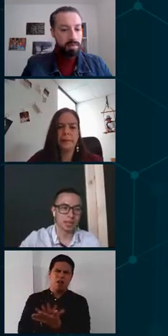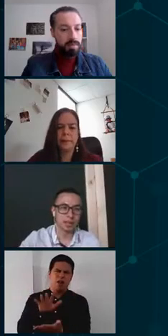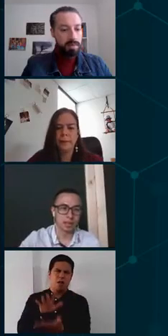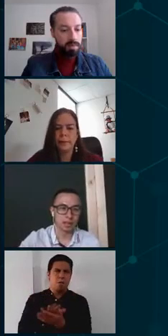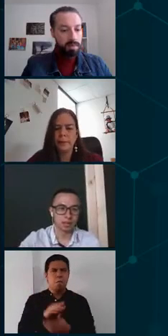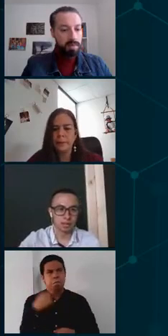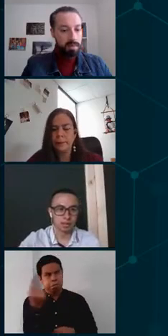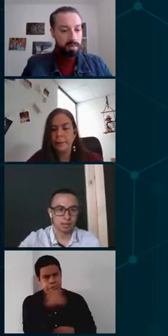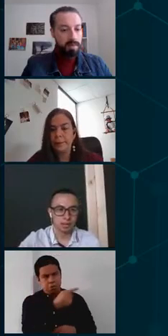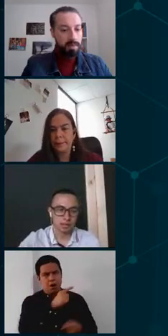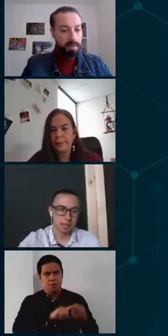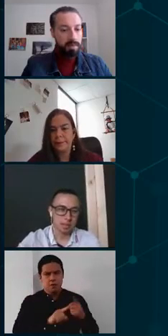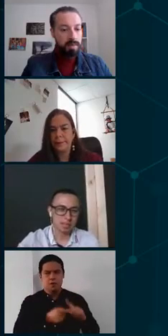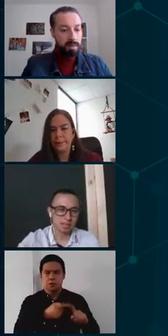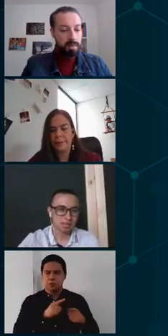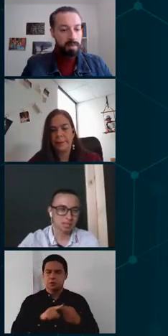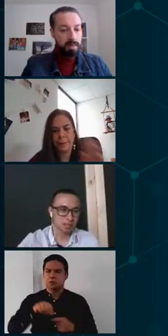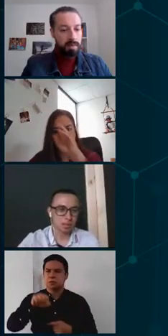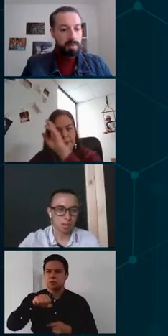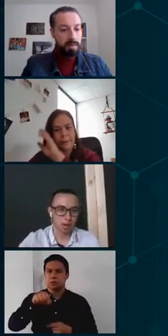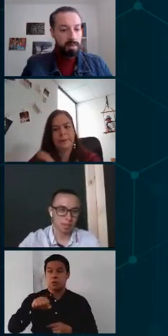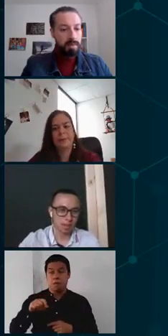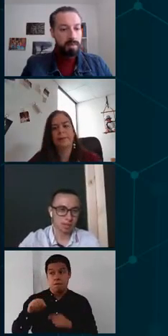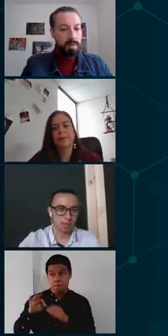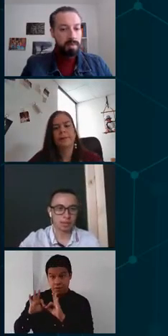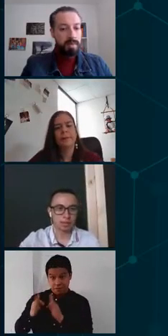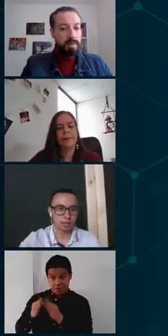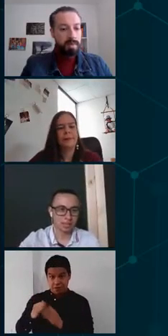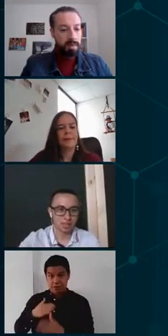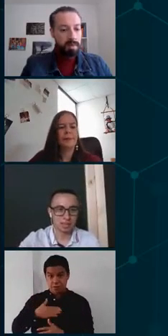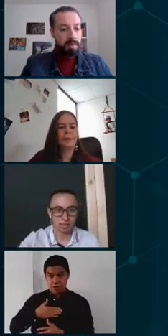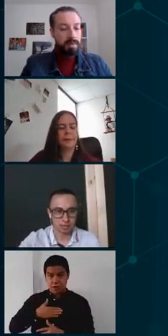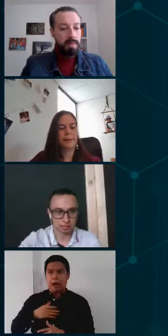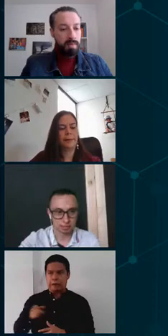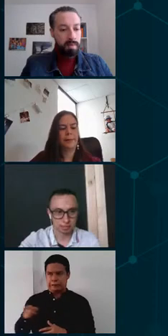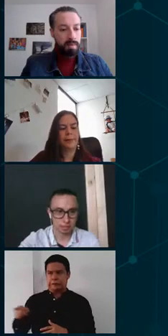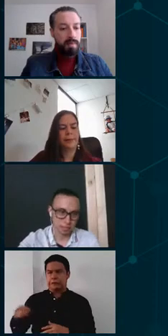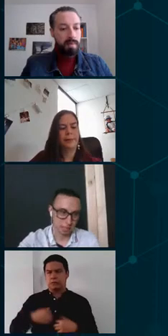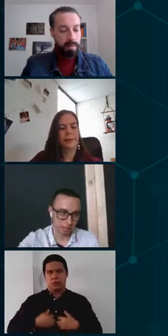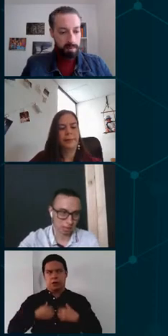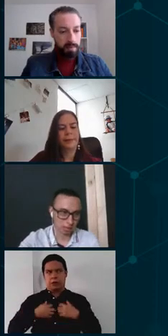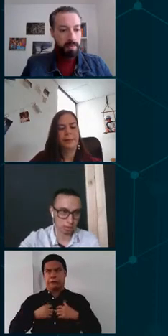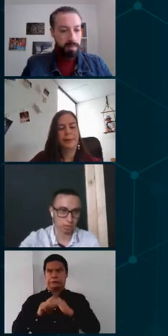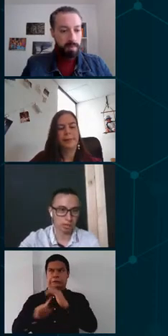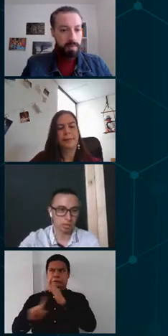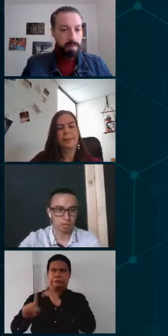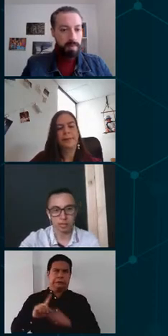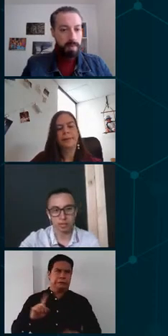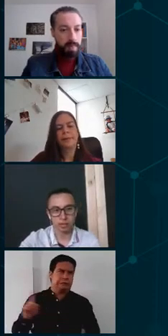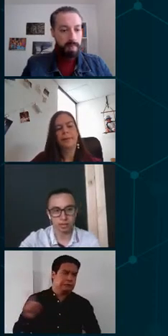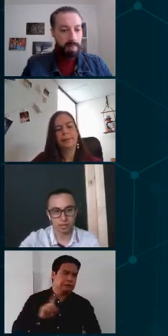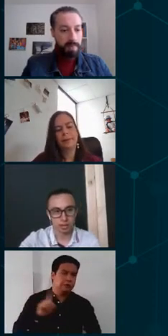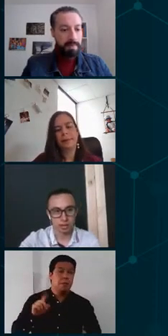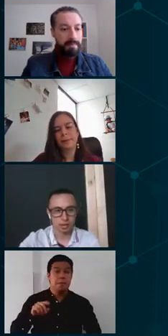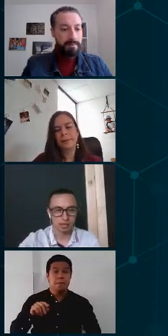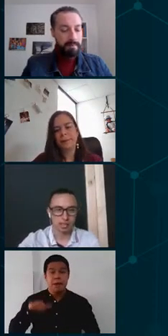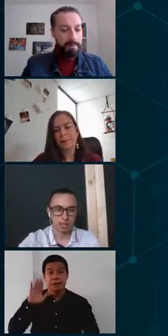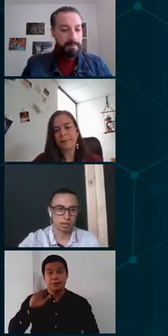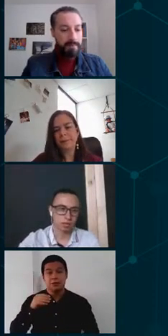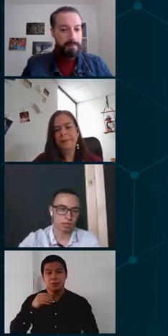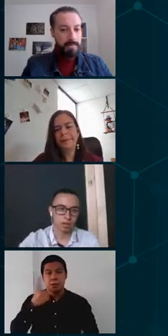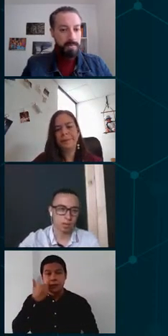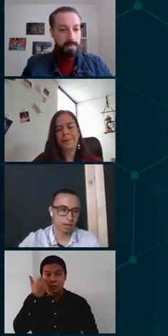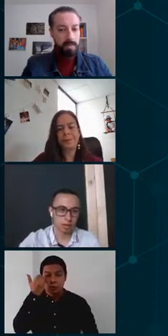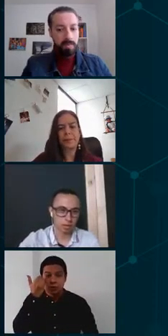en la familia sí ya sí hay más como el miedo de salir, especialmente cuando son adultos mayores,